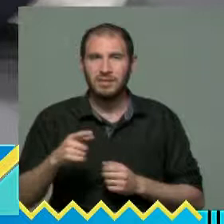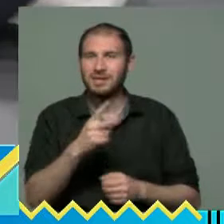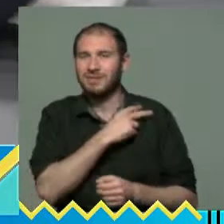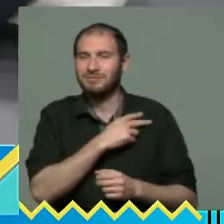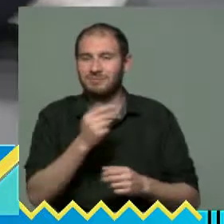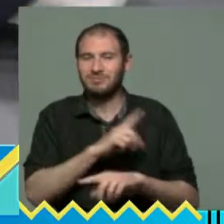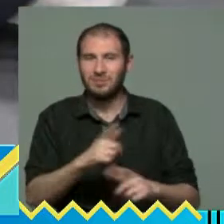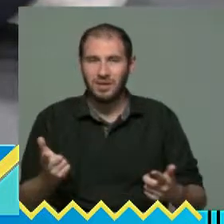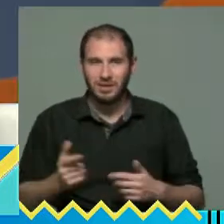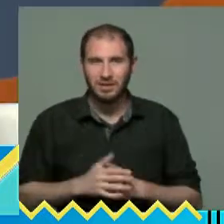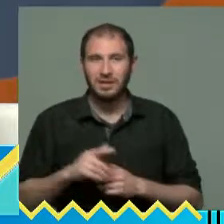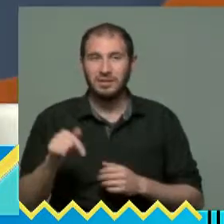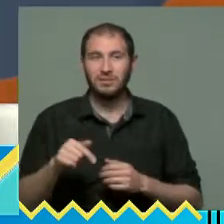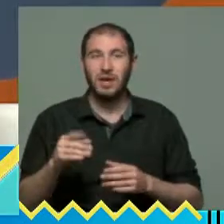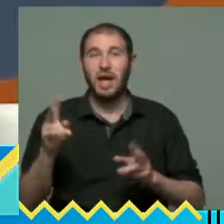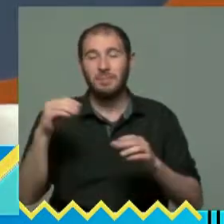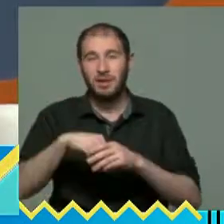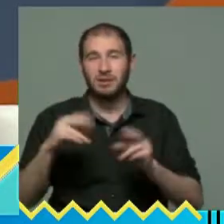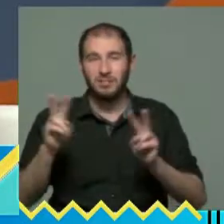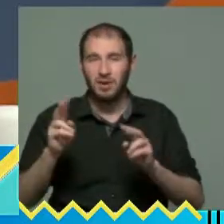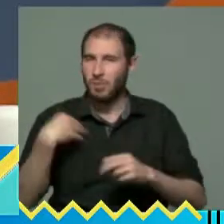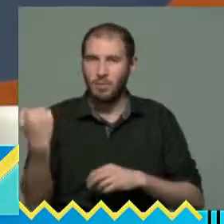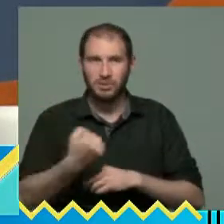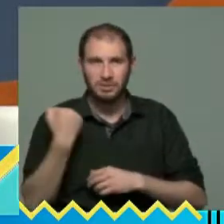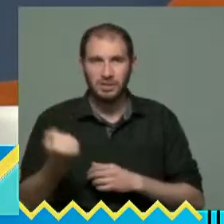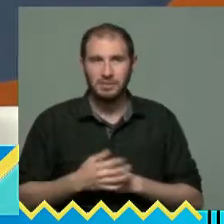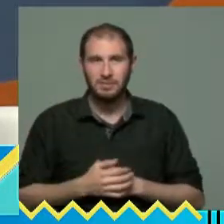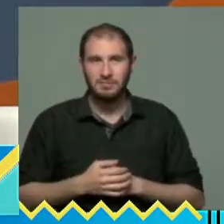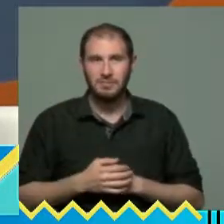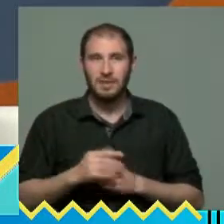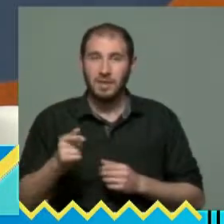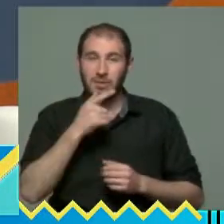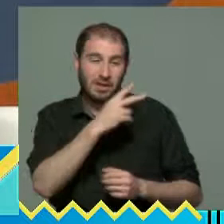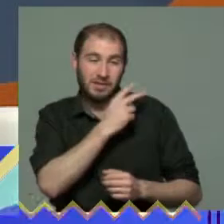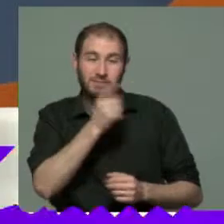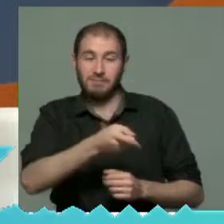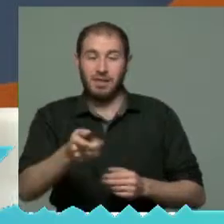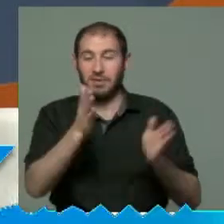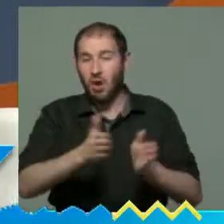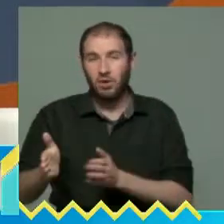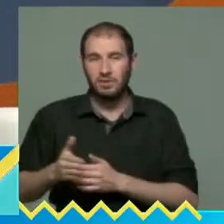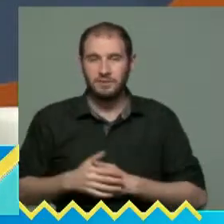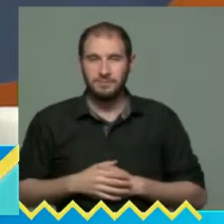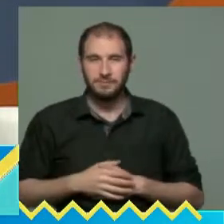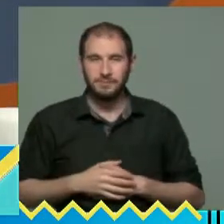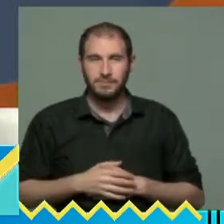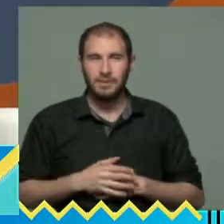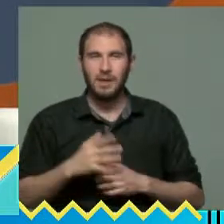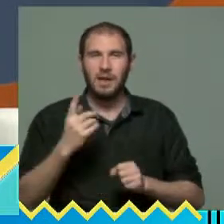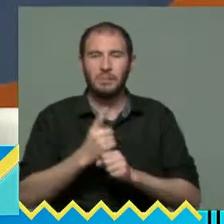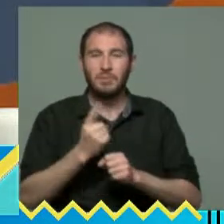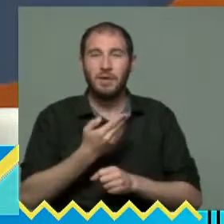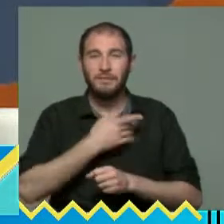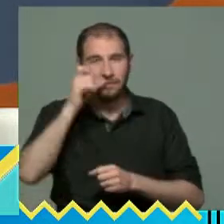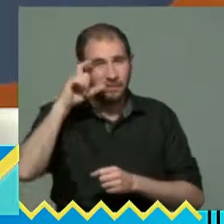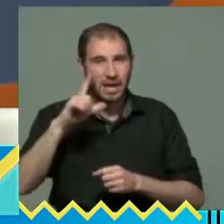y eso en el Partido Justicialista es clave. Digamos, el que lidera ordena, y primero que Omar Félix